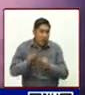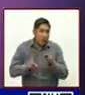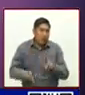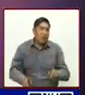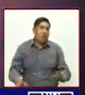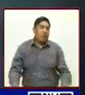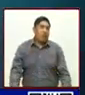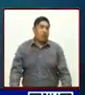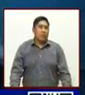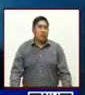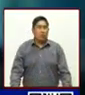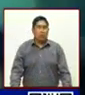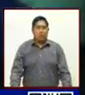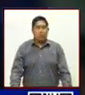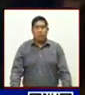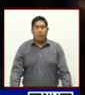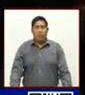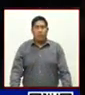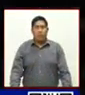personas.